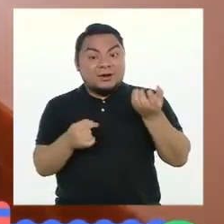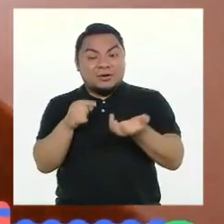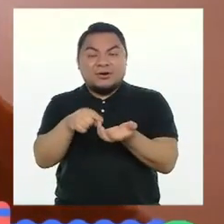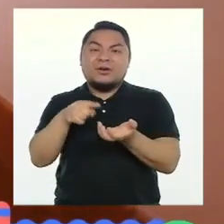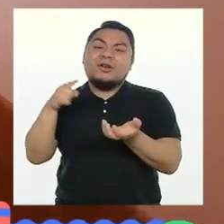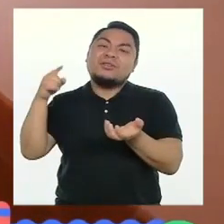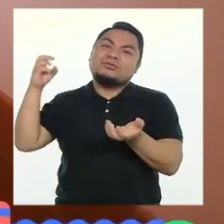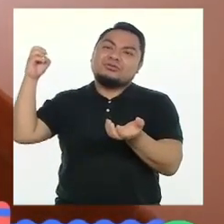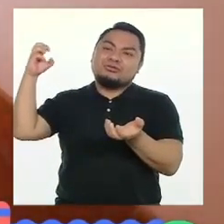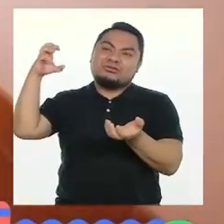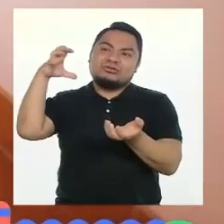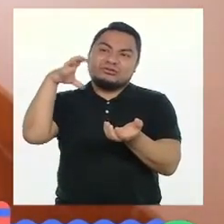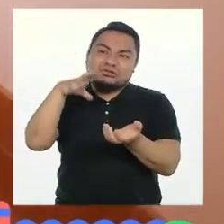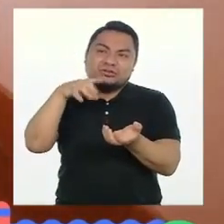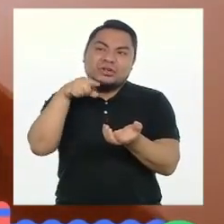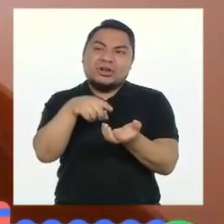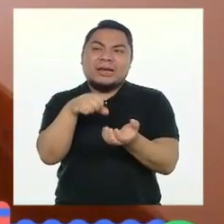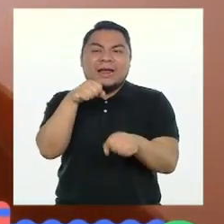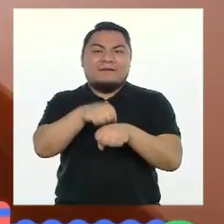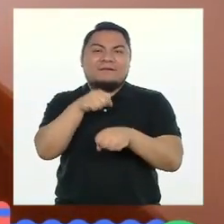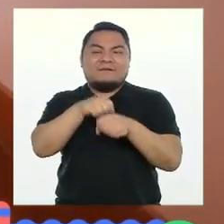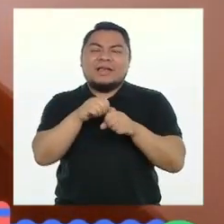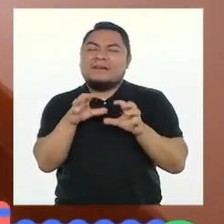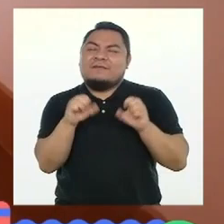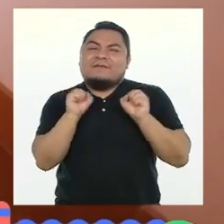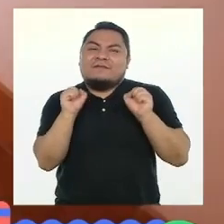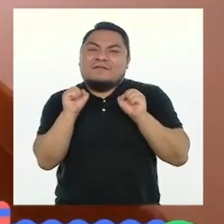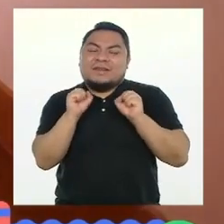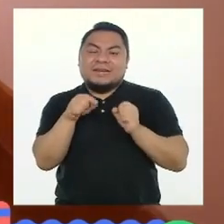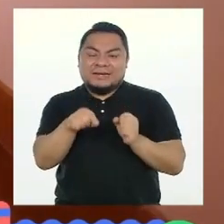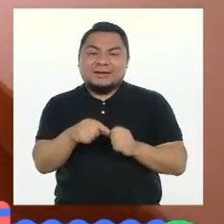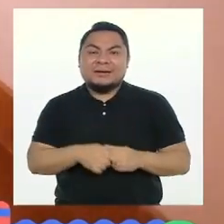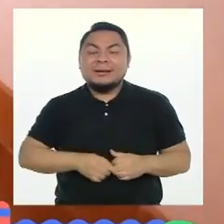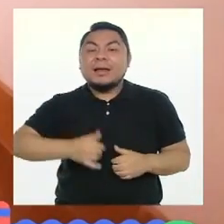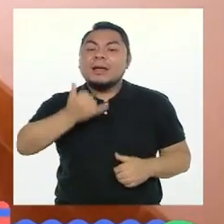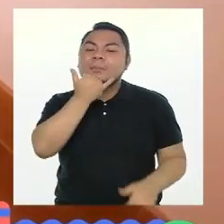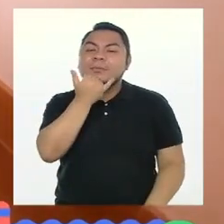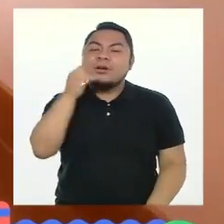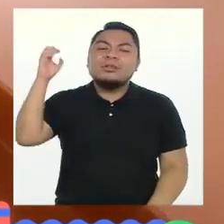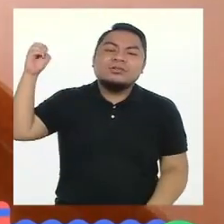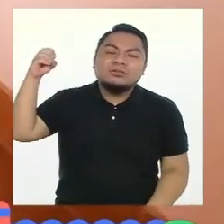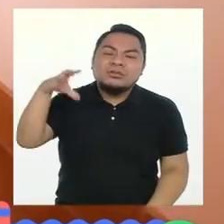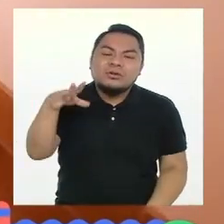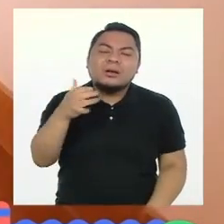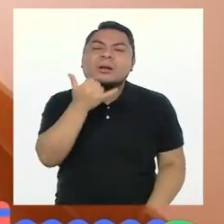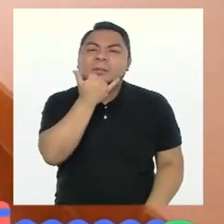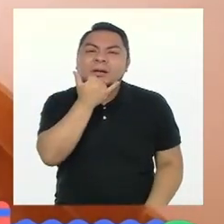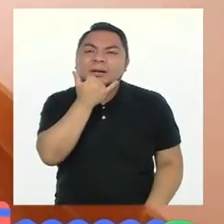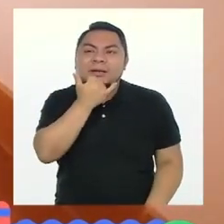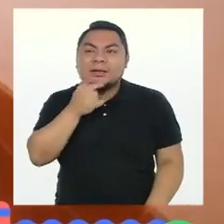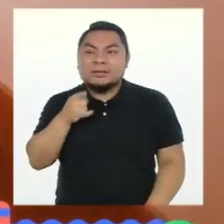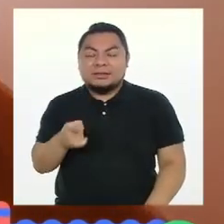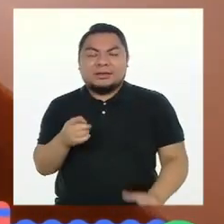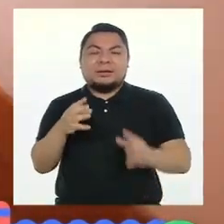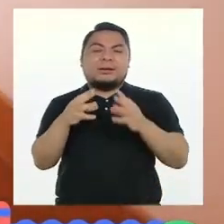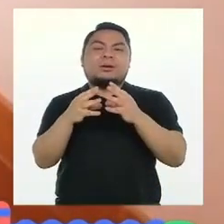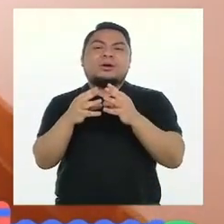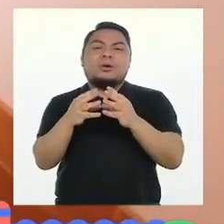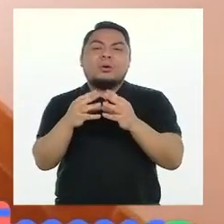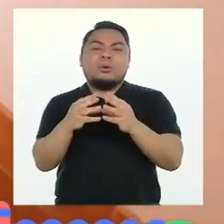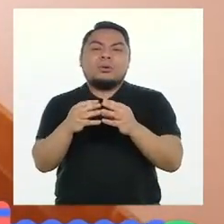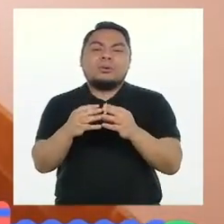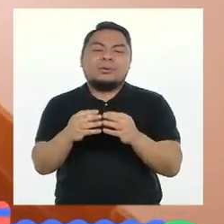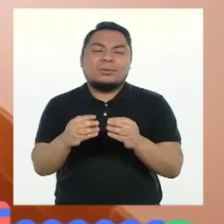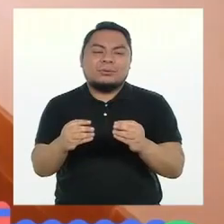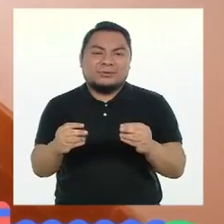hielo. ¿Y? Y es muy frío. ¿Y qué pasa cuando le cae el sol? Se derrite todo el agua que